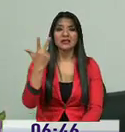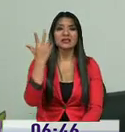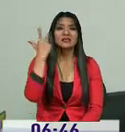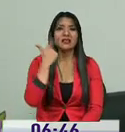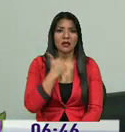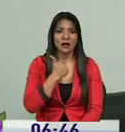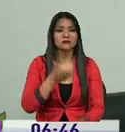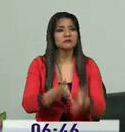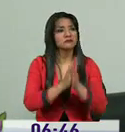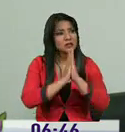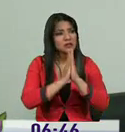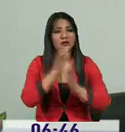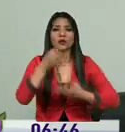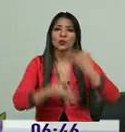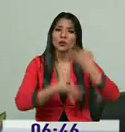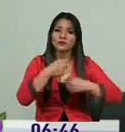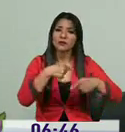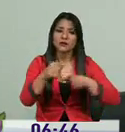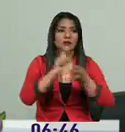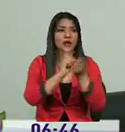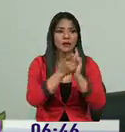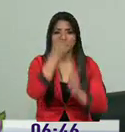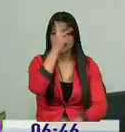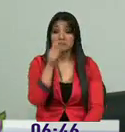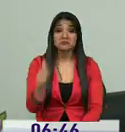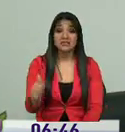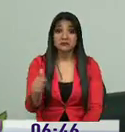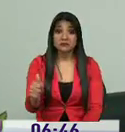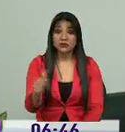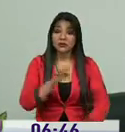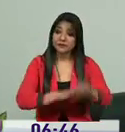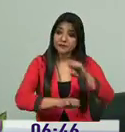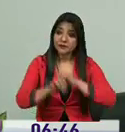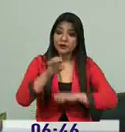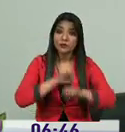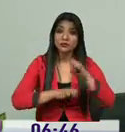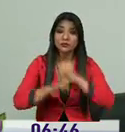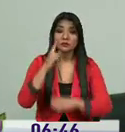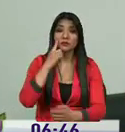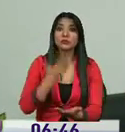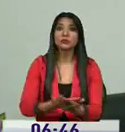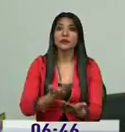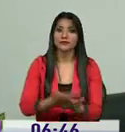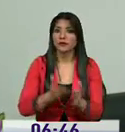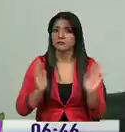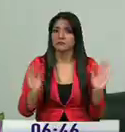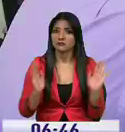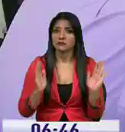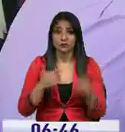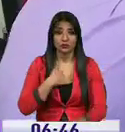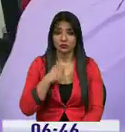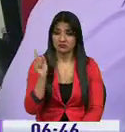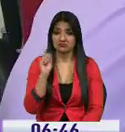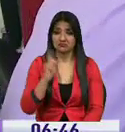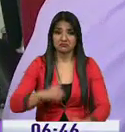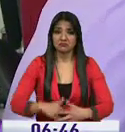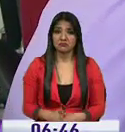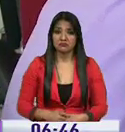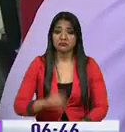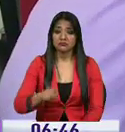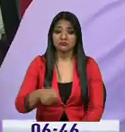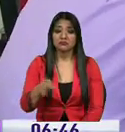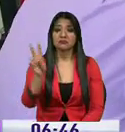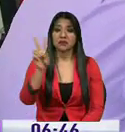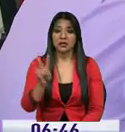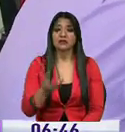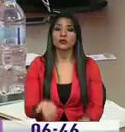poder impugnar ante un juez de tránsito. Él es el que tiene que valorar las pruebas de cargo y de descargo, no yo. El próximo viernes se realizará